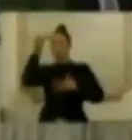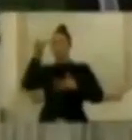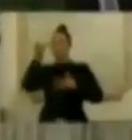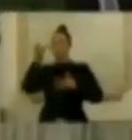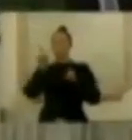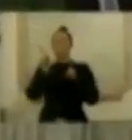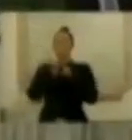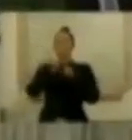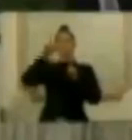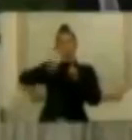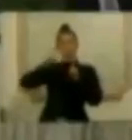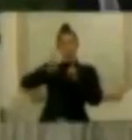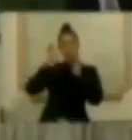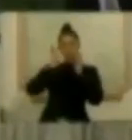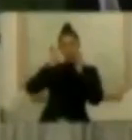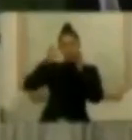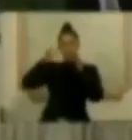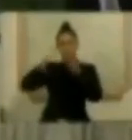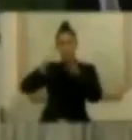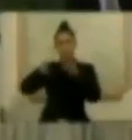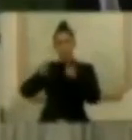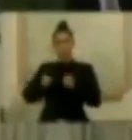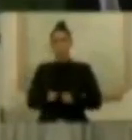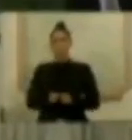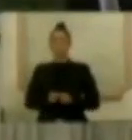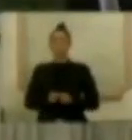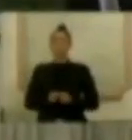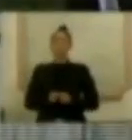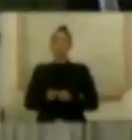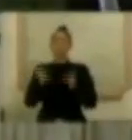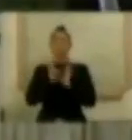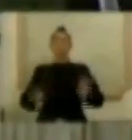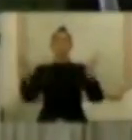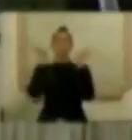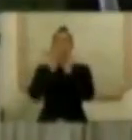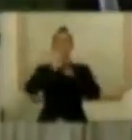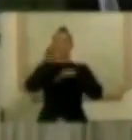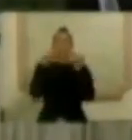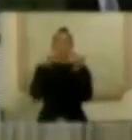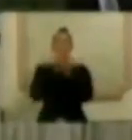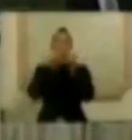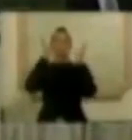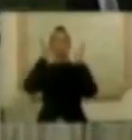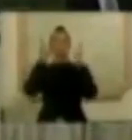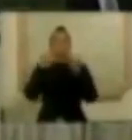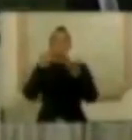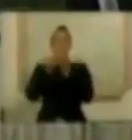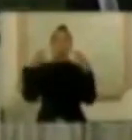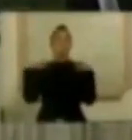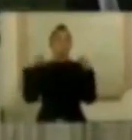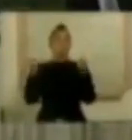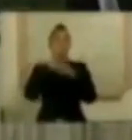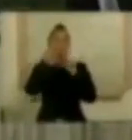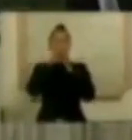los partidos políticos, tanto el PRM como la Fuerza del Pueblo a través de Luis Abinader, Leonel Fernández y sus voceros se